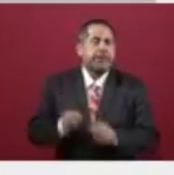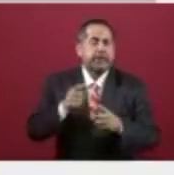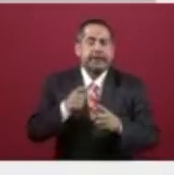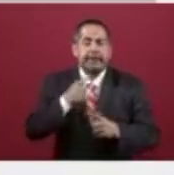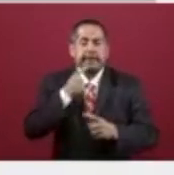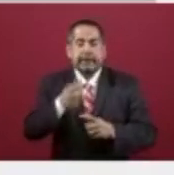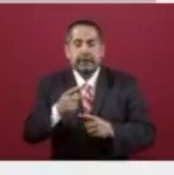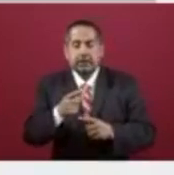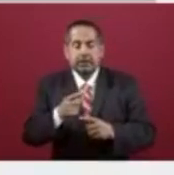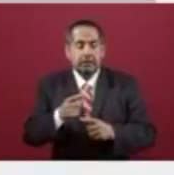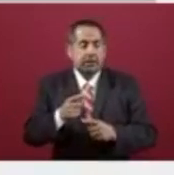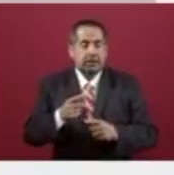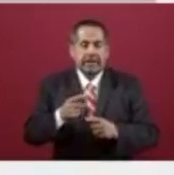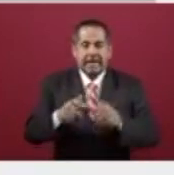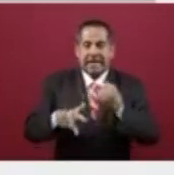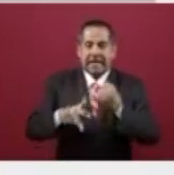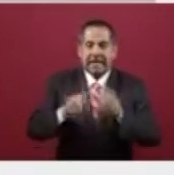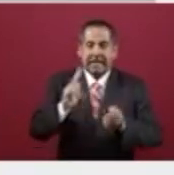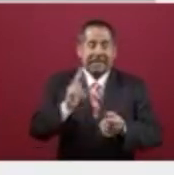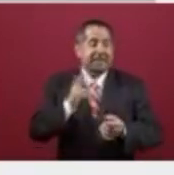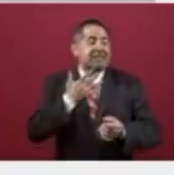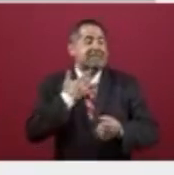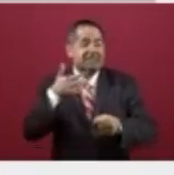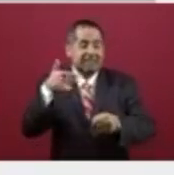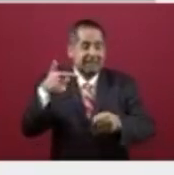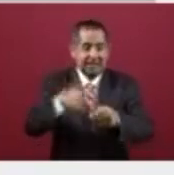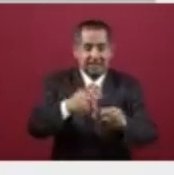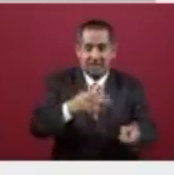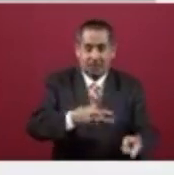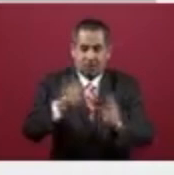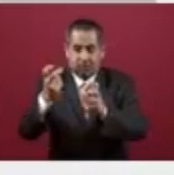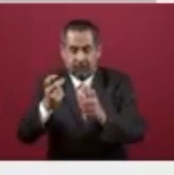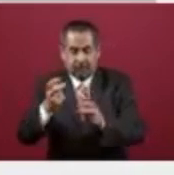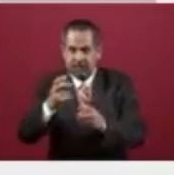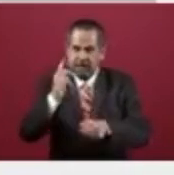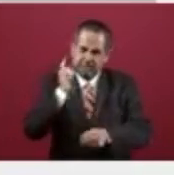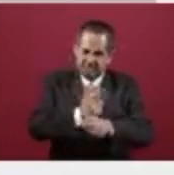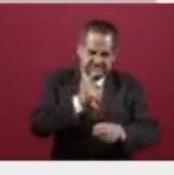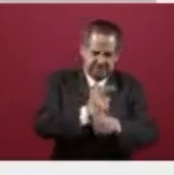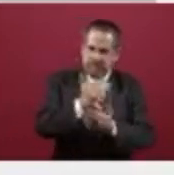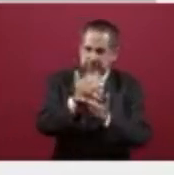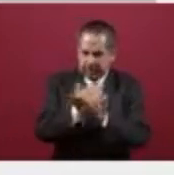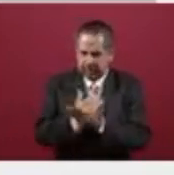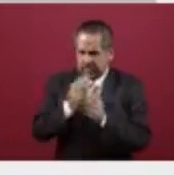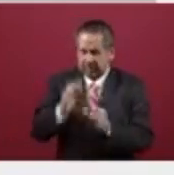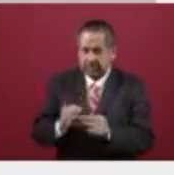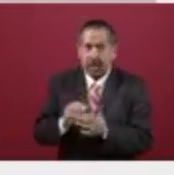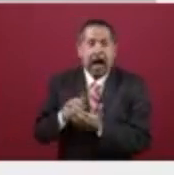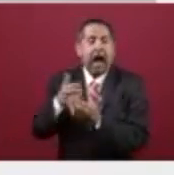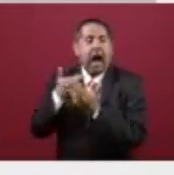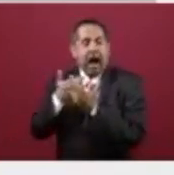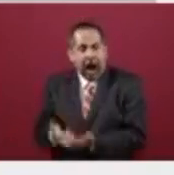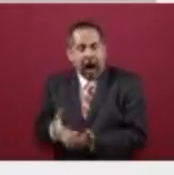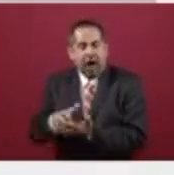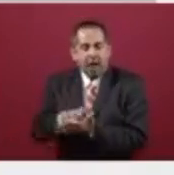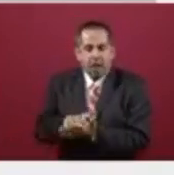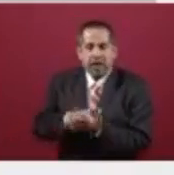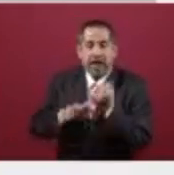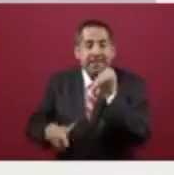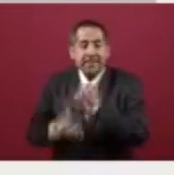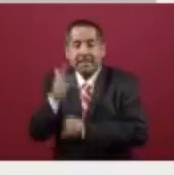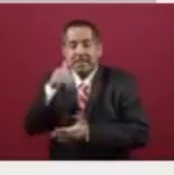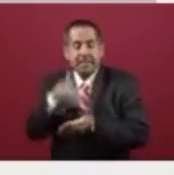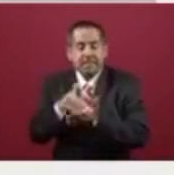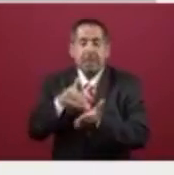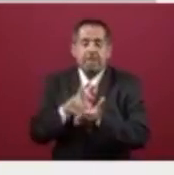de 13.000 millones por concepto del combate al robo de hidrocarburos. El gran total ya